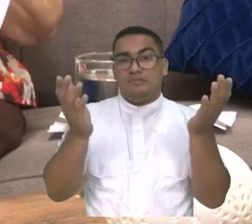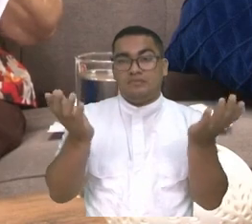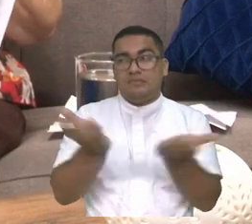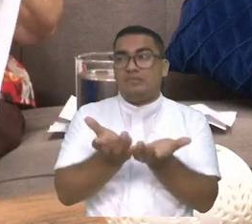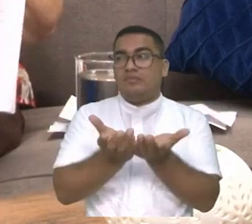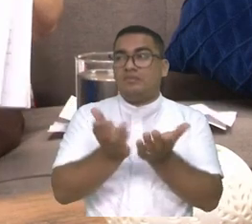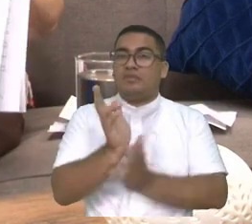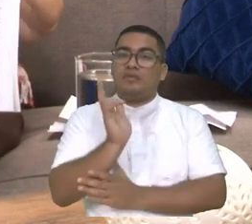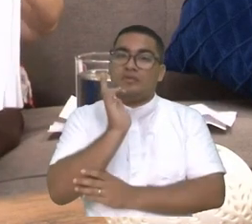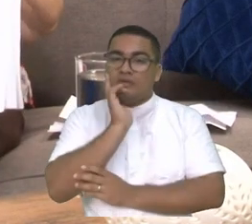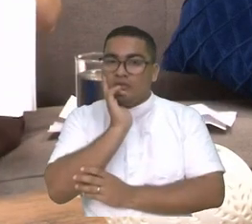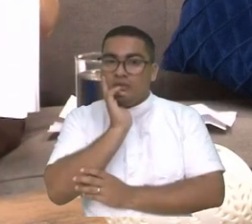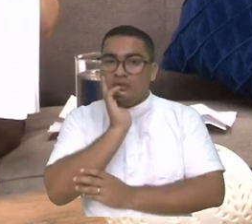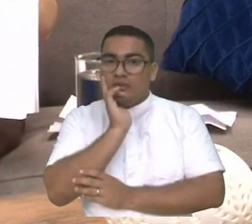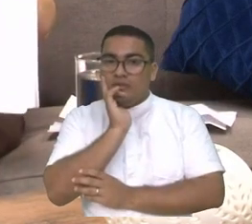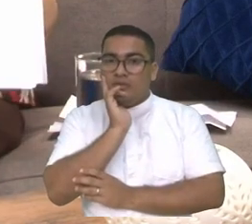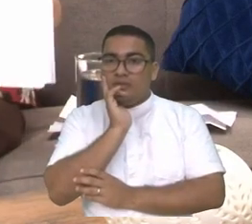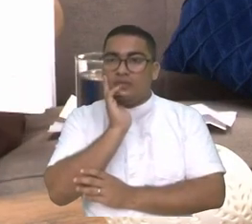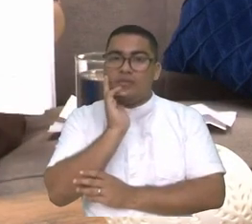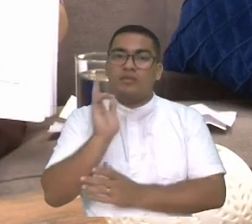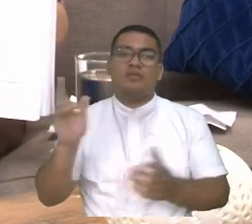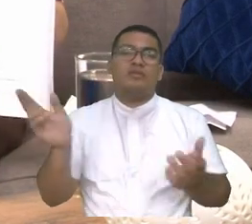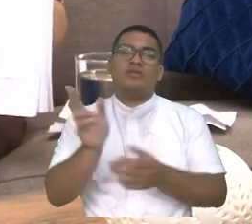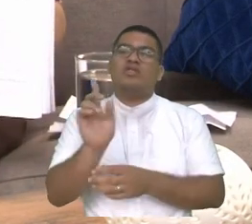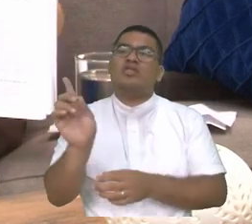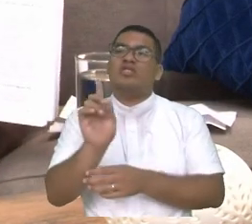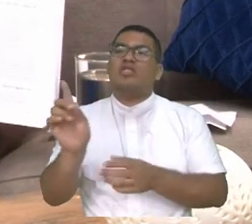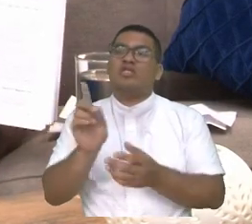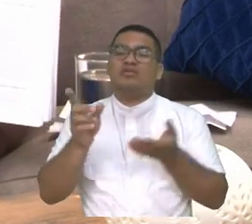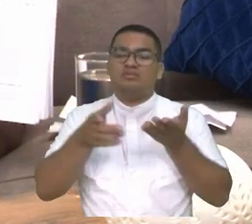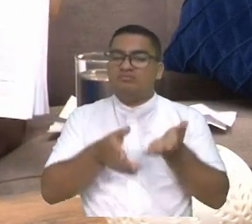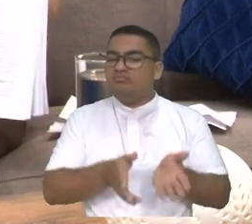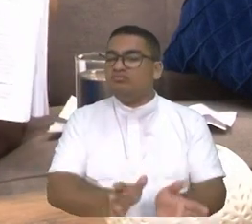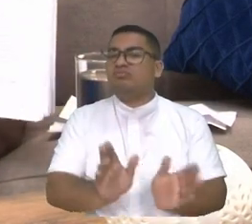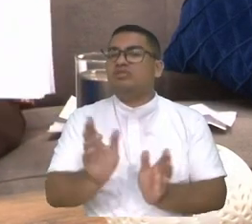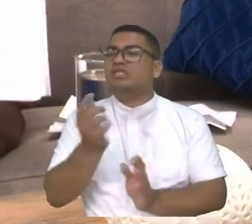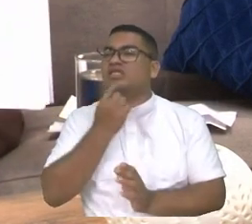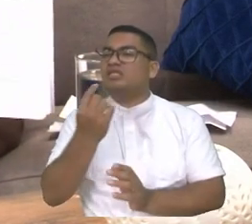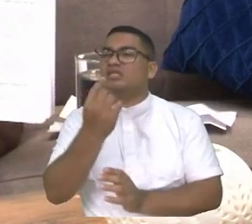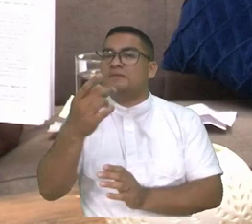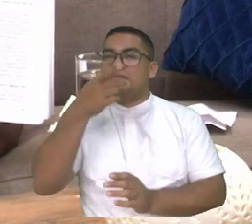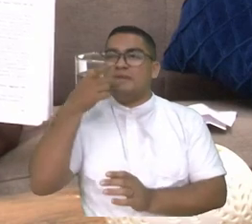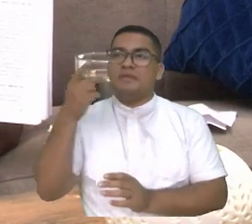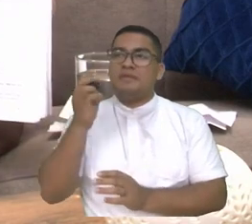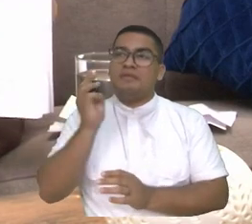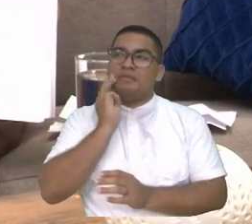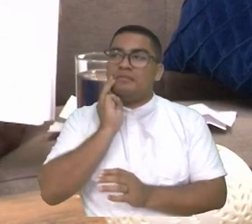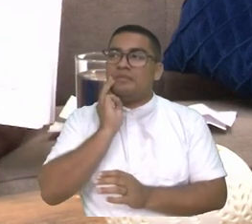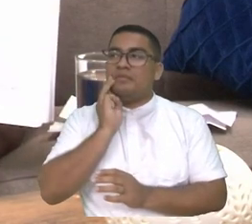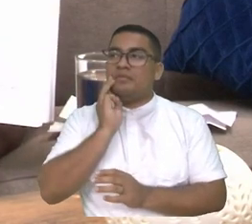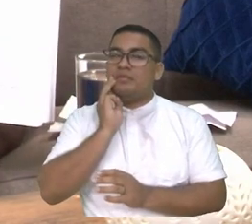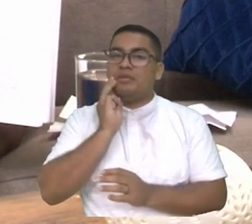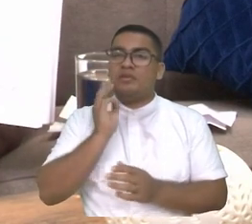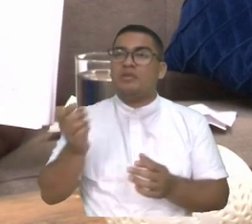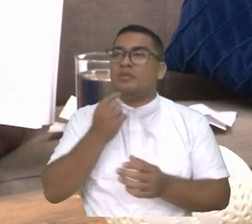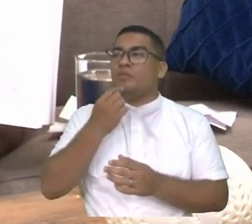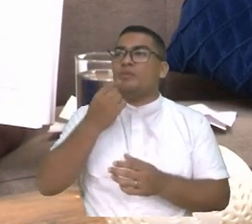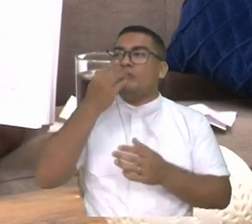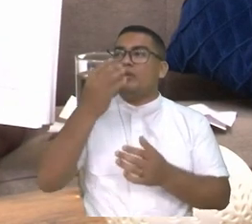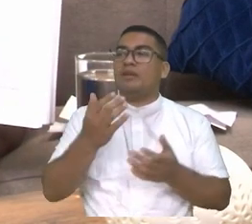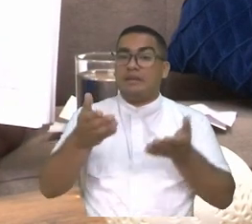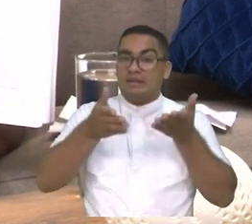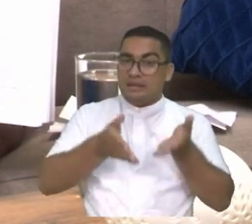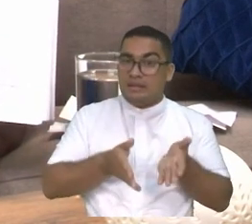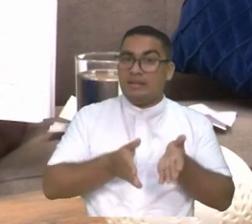tuvo, de dónde proviene, quiénes fueron sus padres, dónde y por qué nació en Metapa,